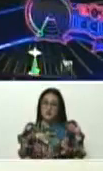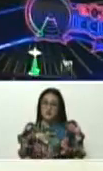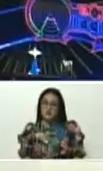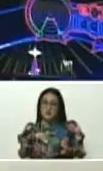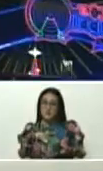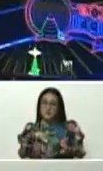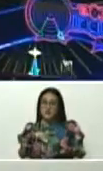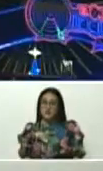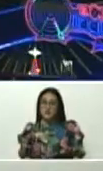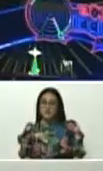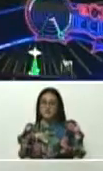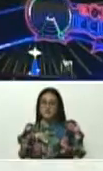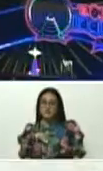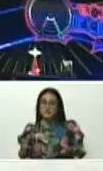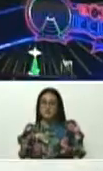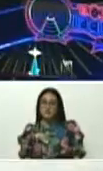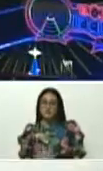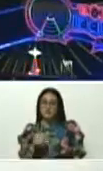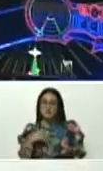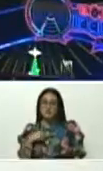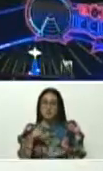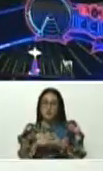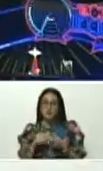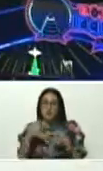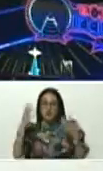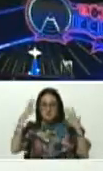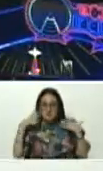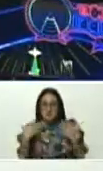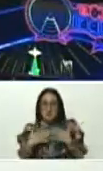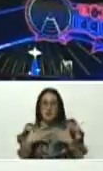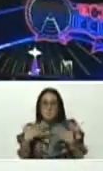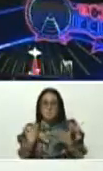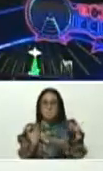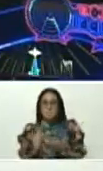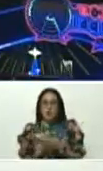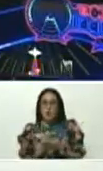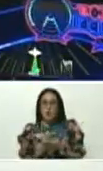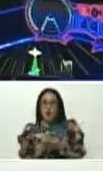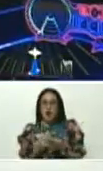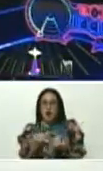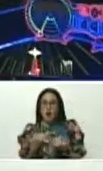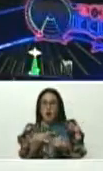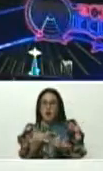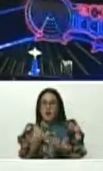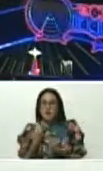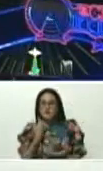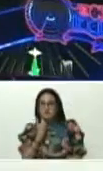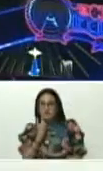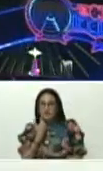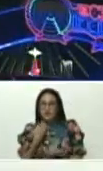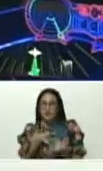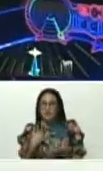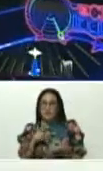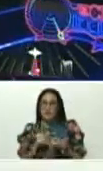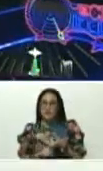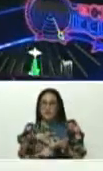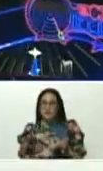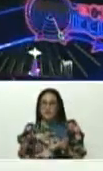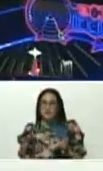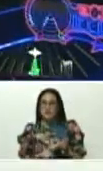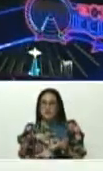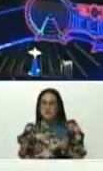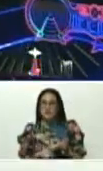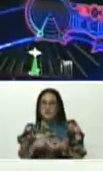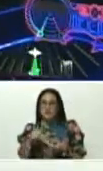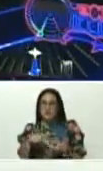puso a pasar frío en estos días, a mojarse, y entonces está recuperándose de una constipación. Silita,